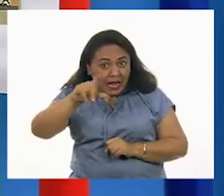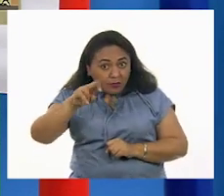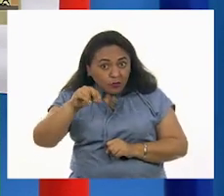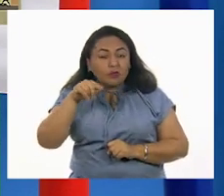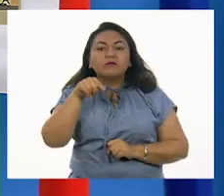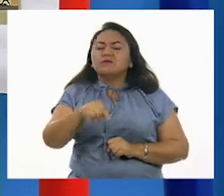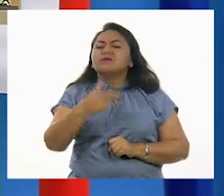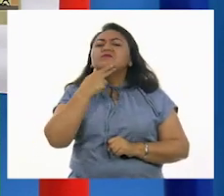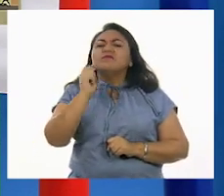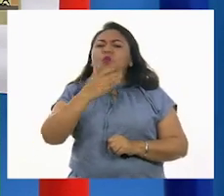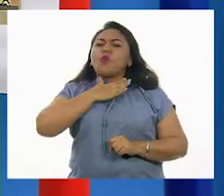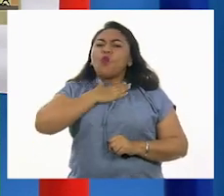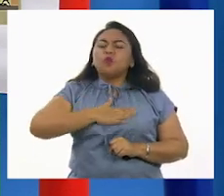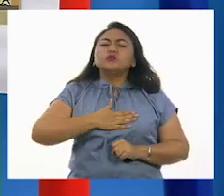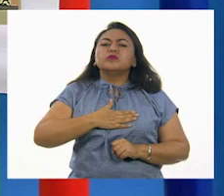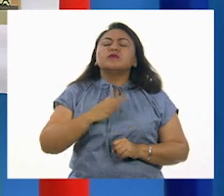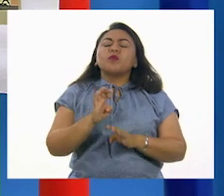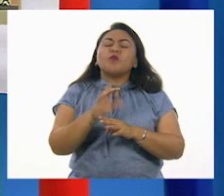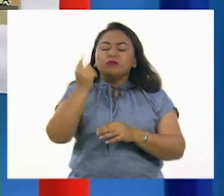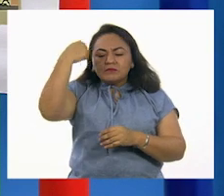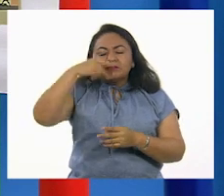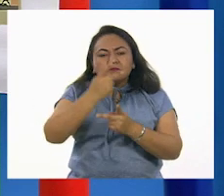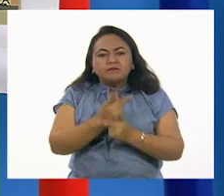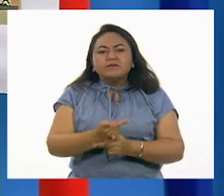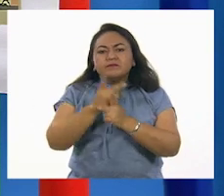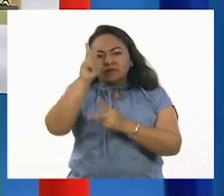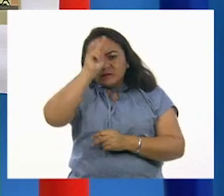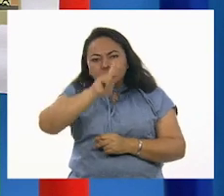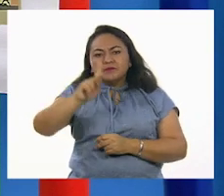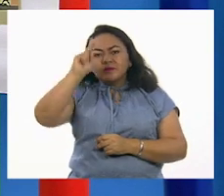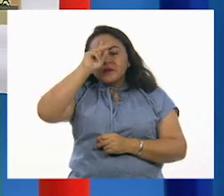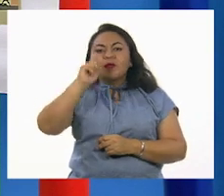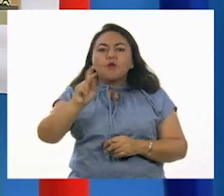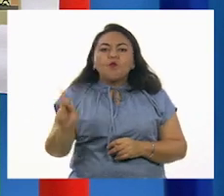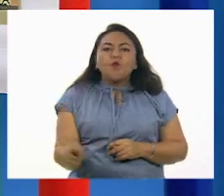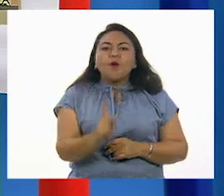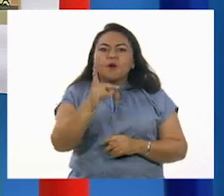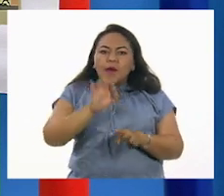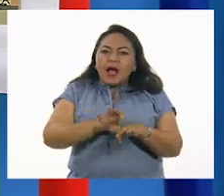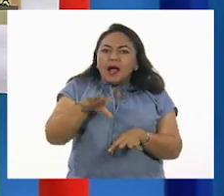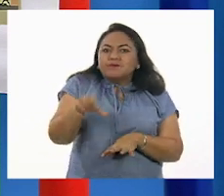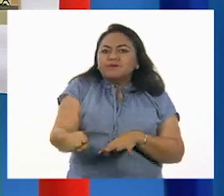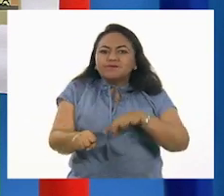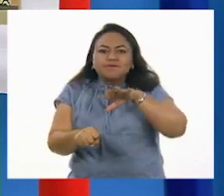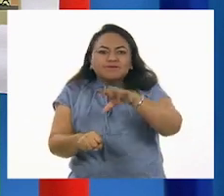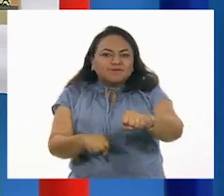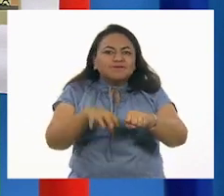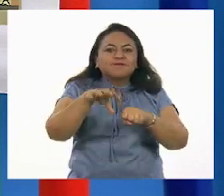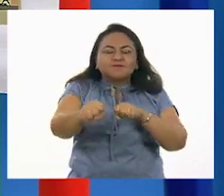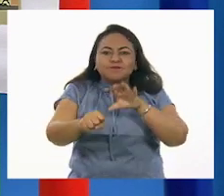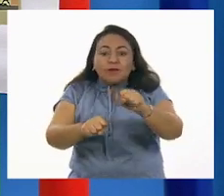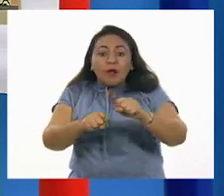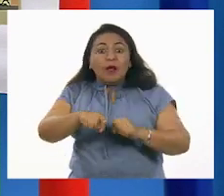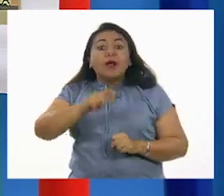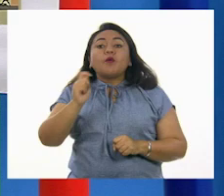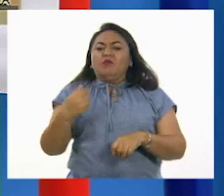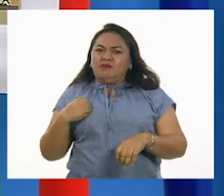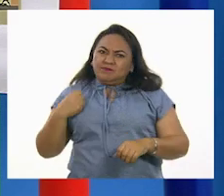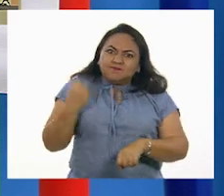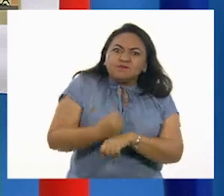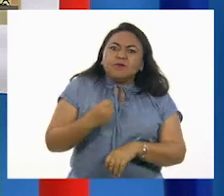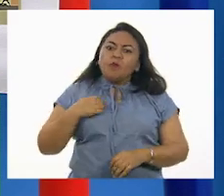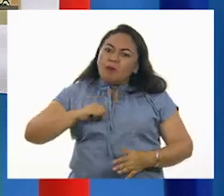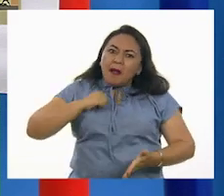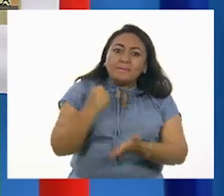justo y tolerante porque buscaba la fusión cultural de los pueblos que conquistaba. no imponía sus costumbres y tradiciones, por